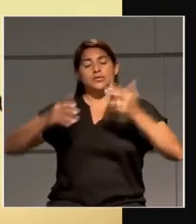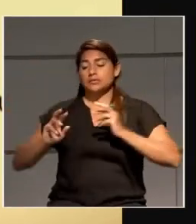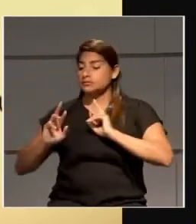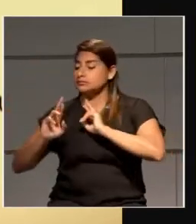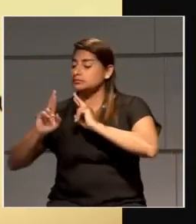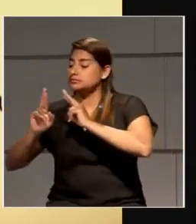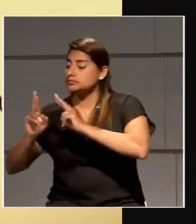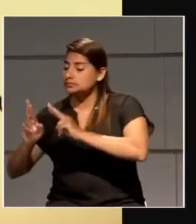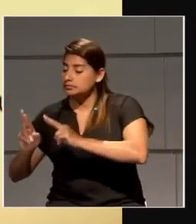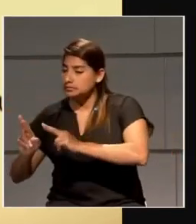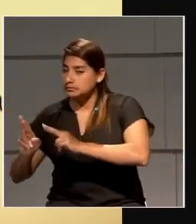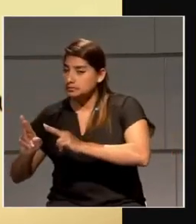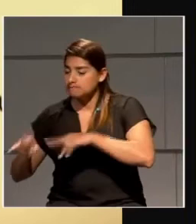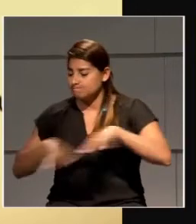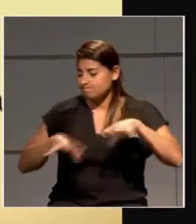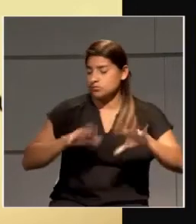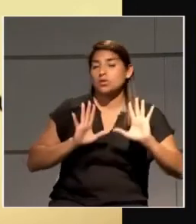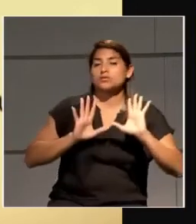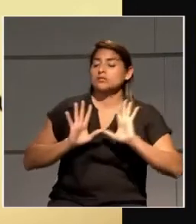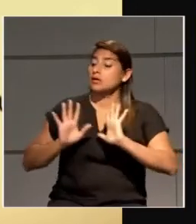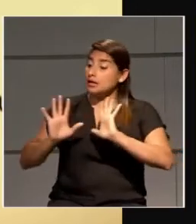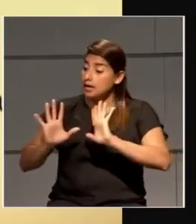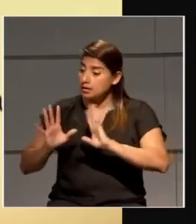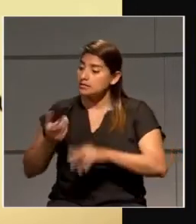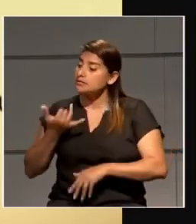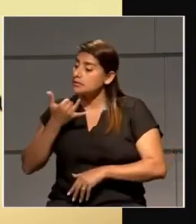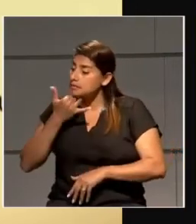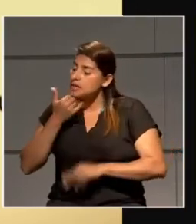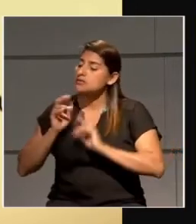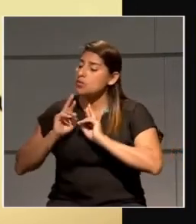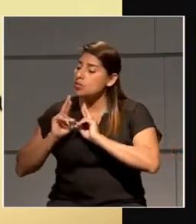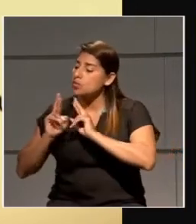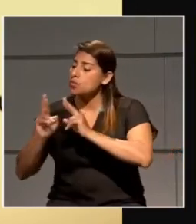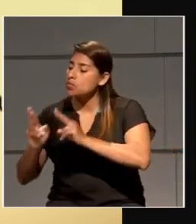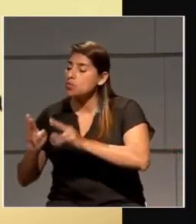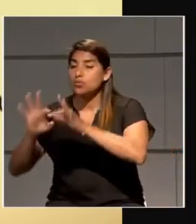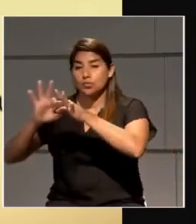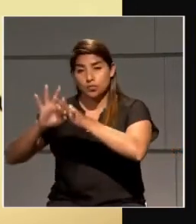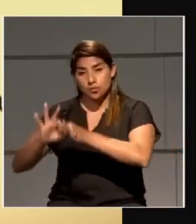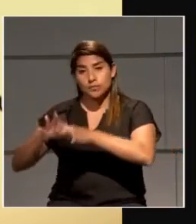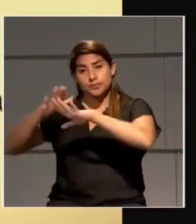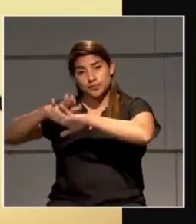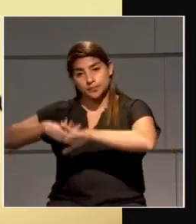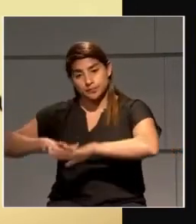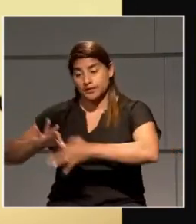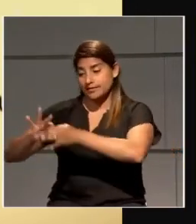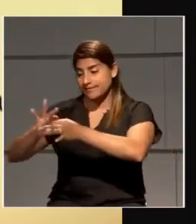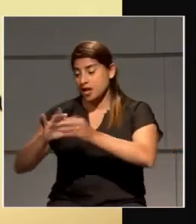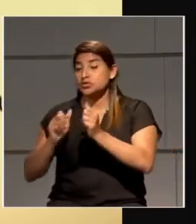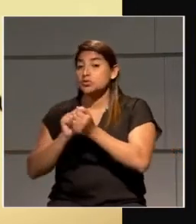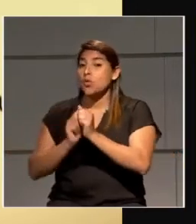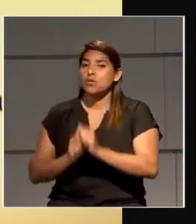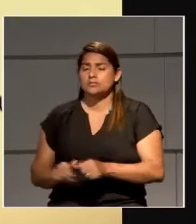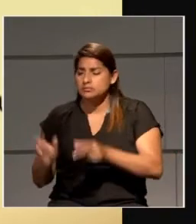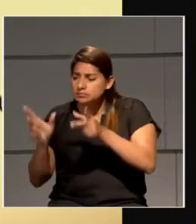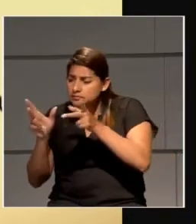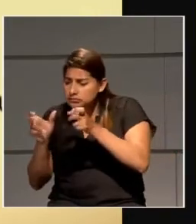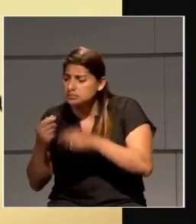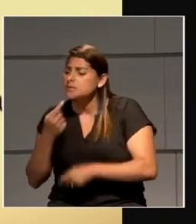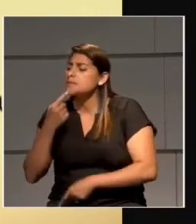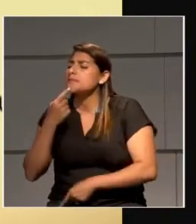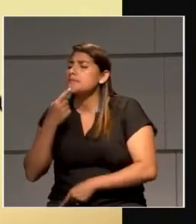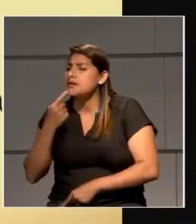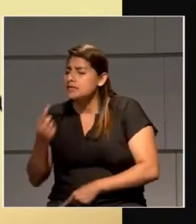responder en lugar de reaccionar. Y eso cambia totalmente las relaciones. Lo otro es escuchar las